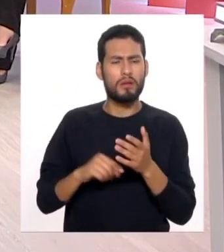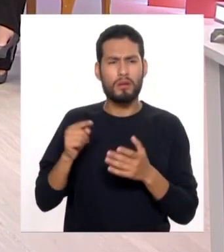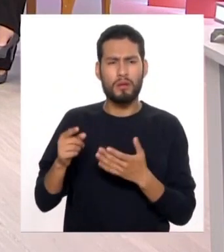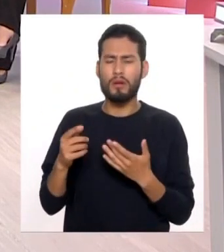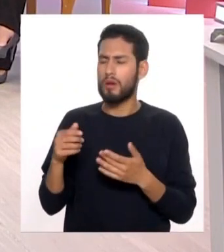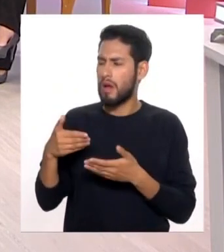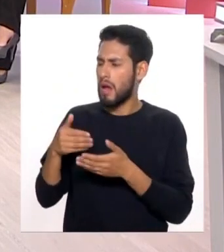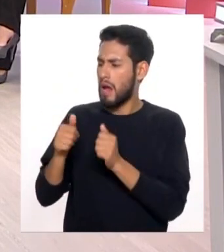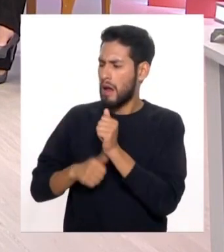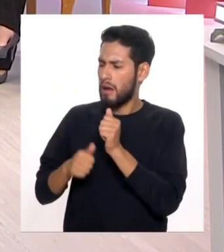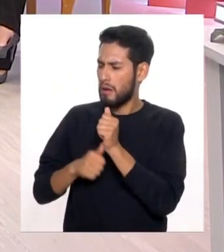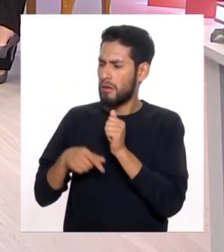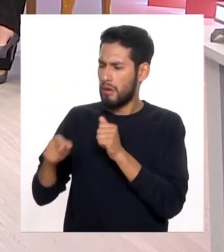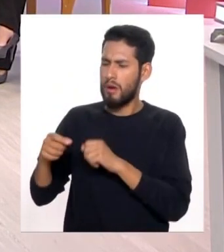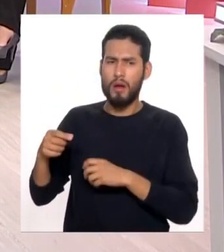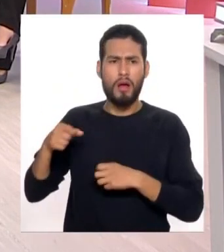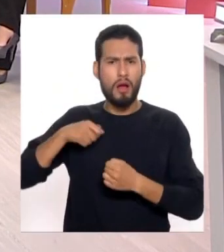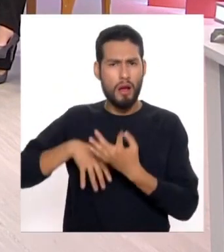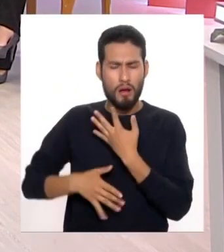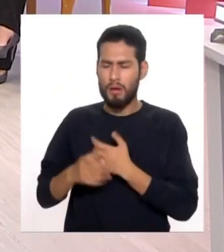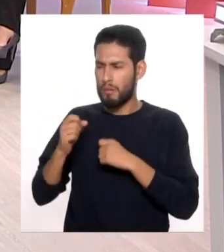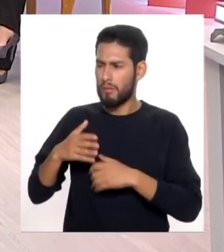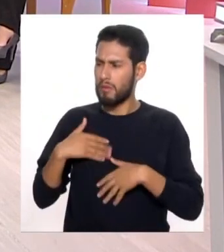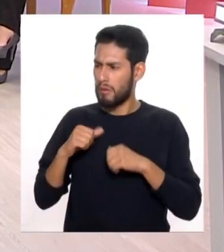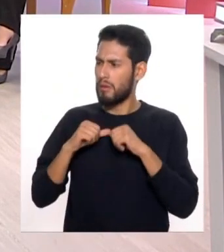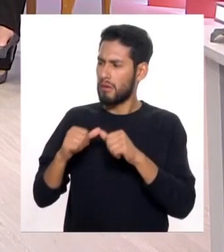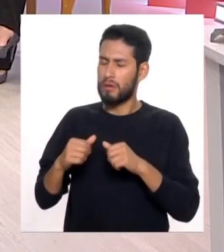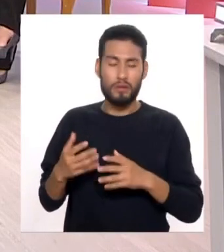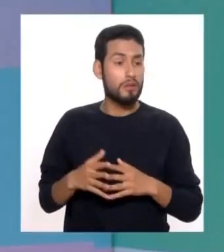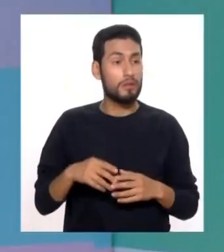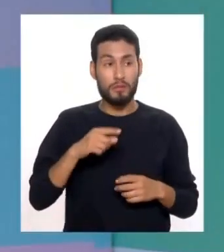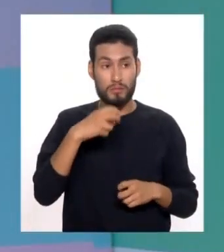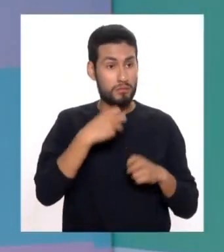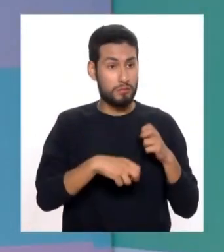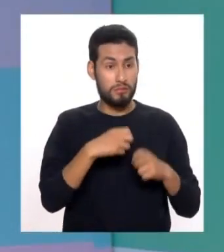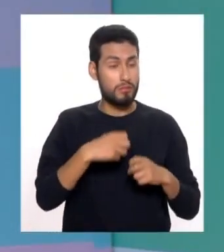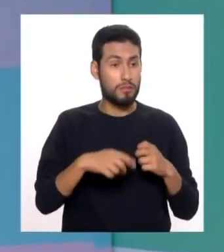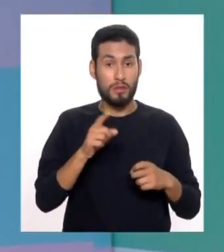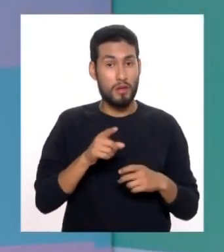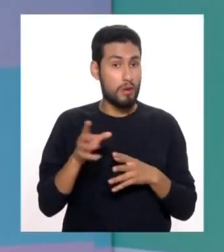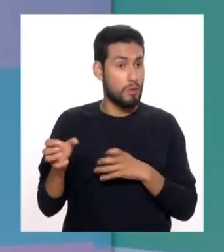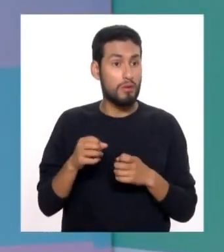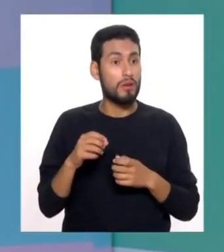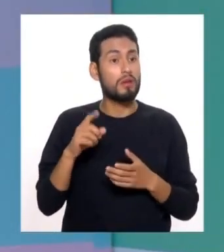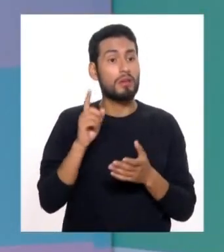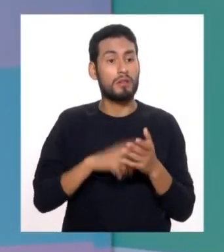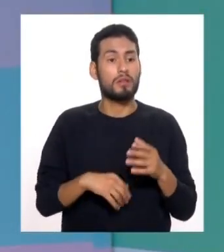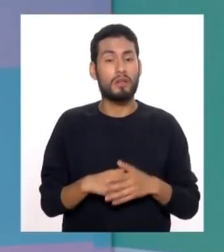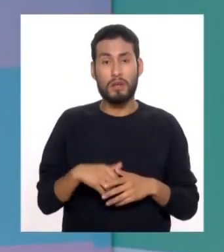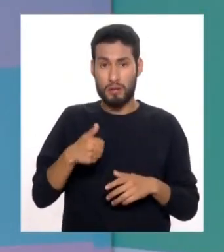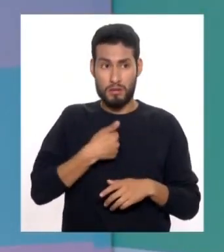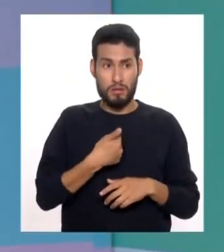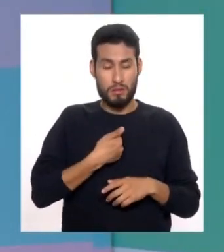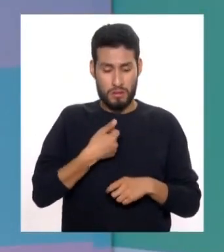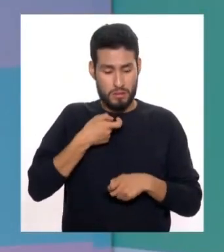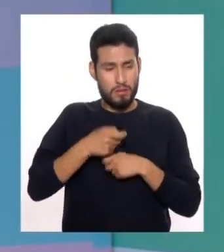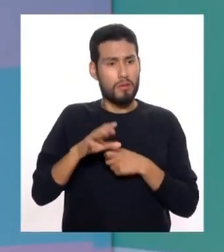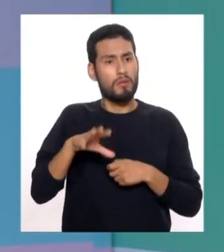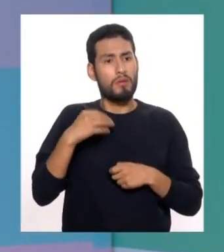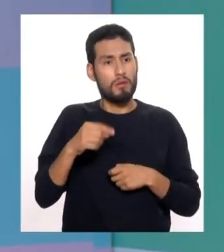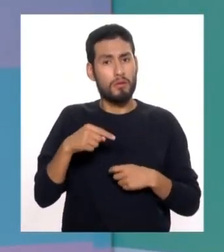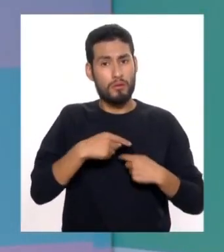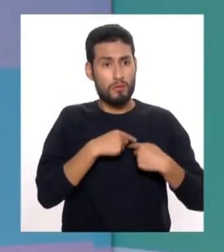al hermanito la circulación que necesita para seguir. Y el desarrollando. problema es que no es que él solamente le quite, sino que asimismo se daña, porque